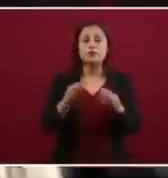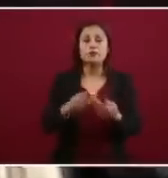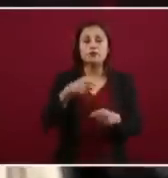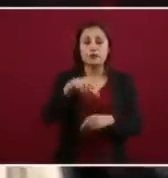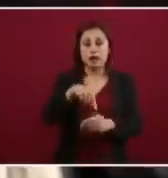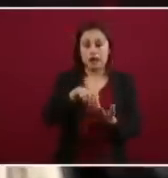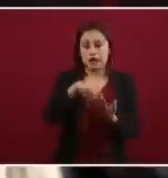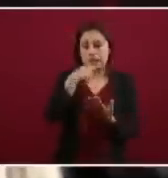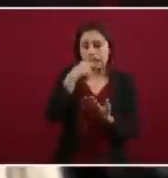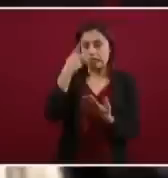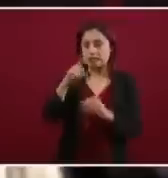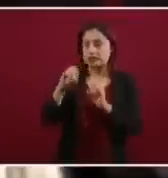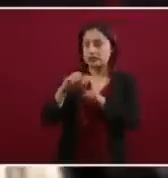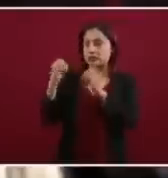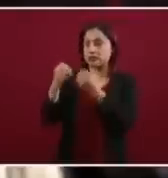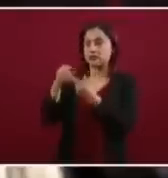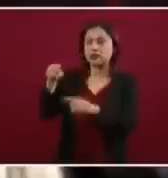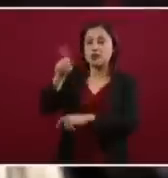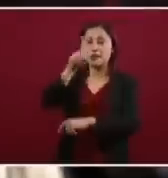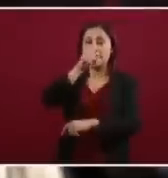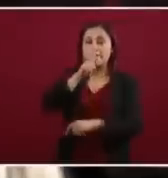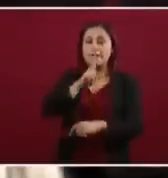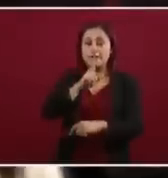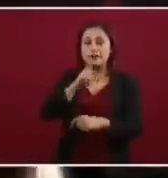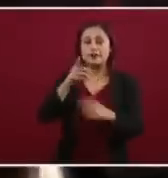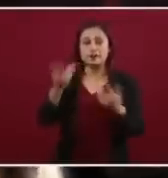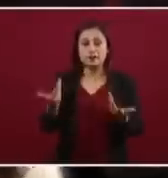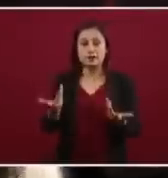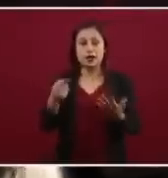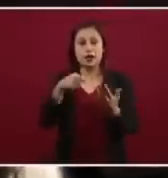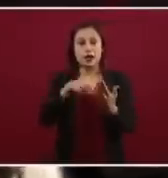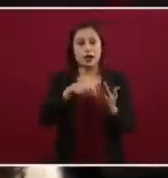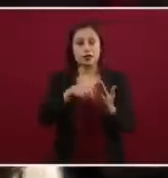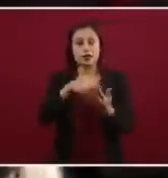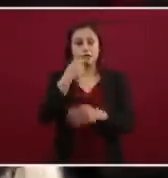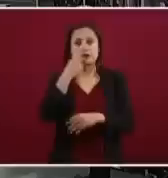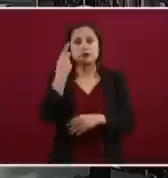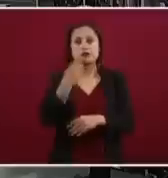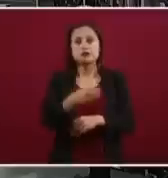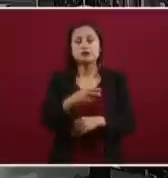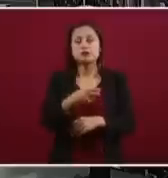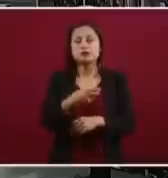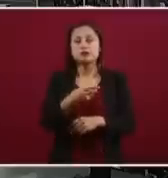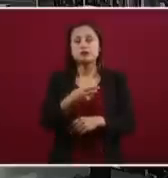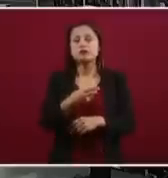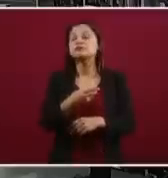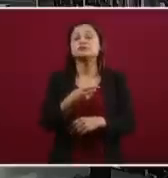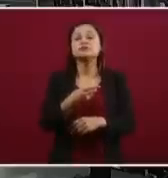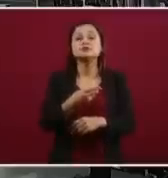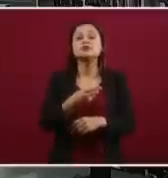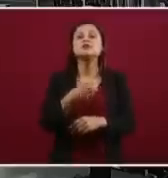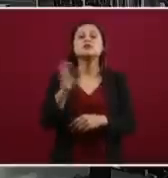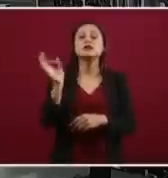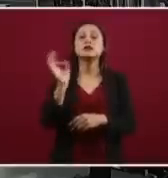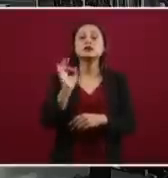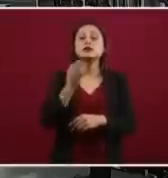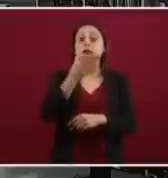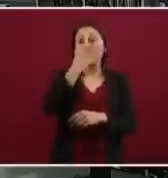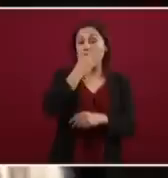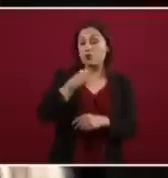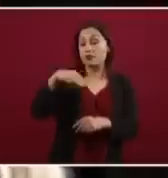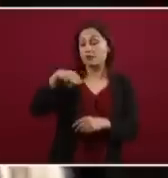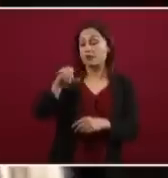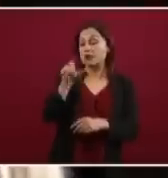las organizaciones están mintiendo al respecto? Y solo mencionar que tenemos registro de que Maxine no es el único migrante